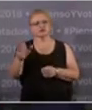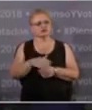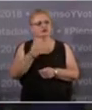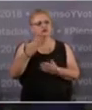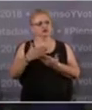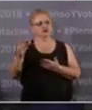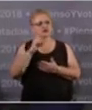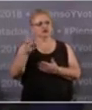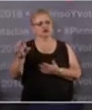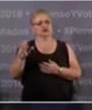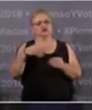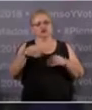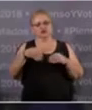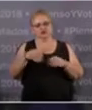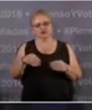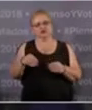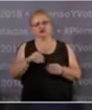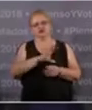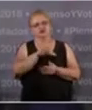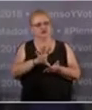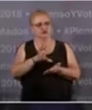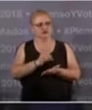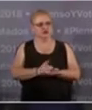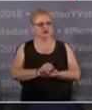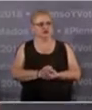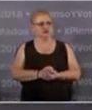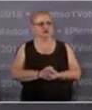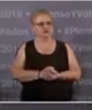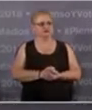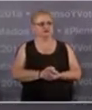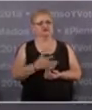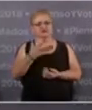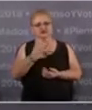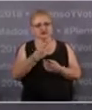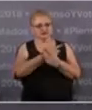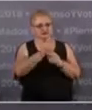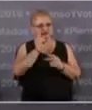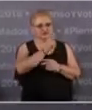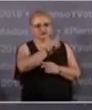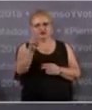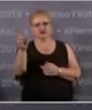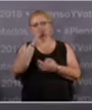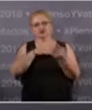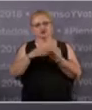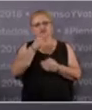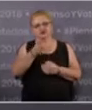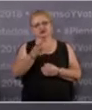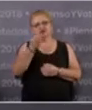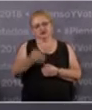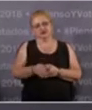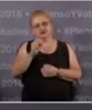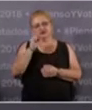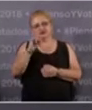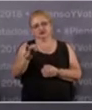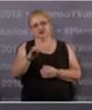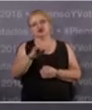la representante del Partido Movimiento Ciudadano. Tenemos una concordancia en este tema de seguridad, en